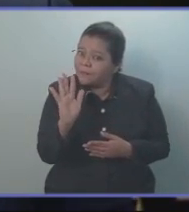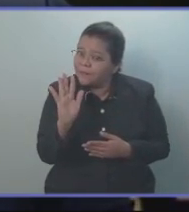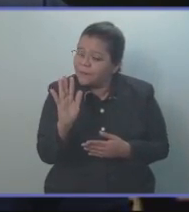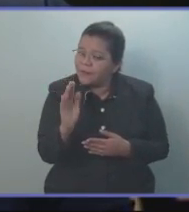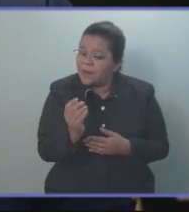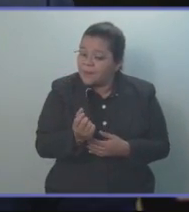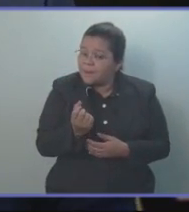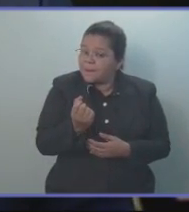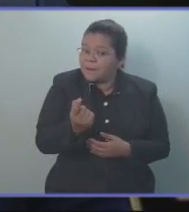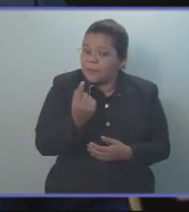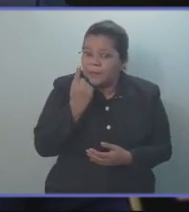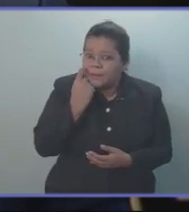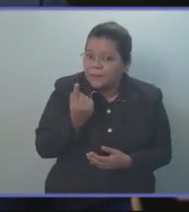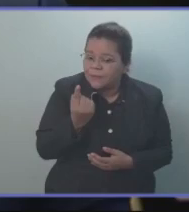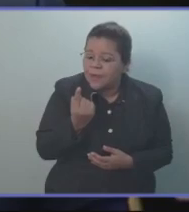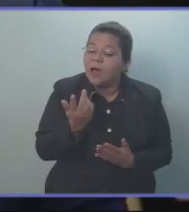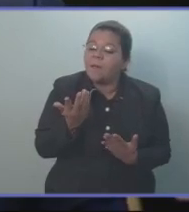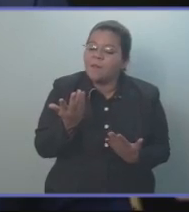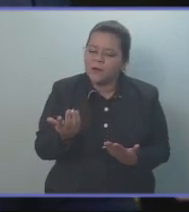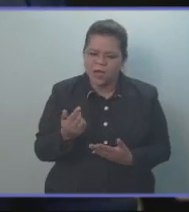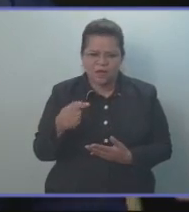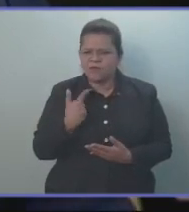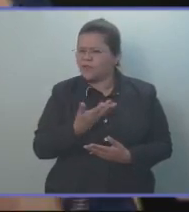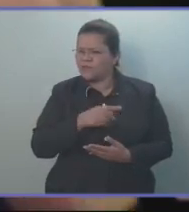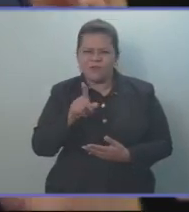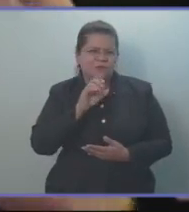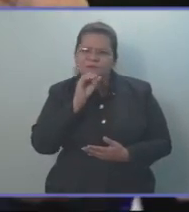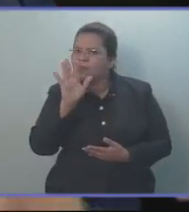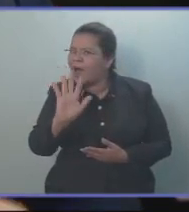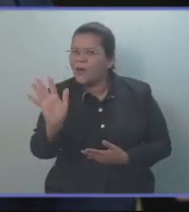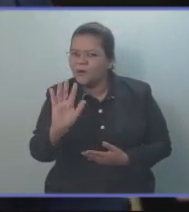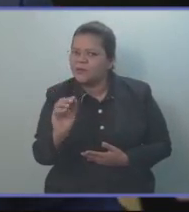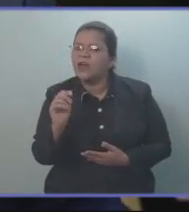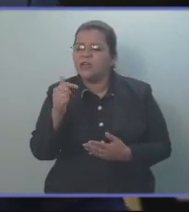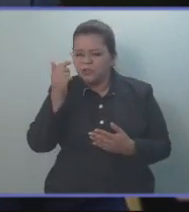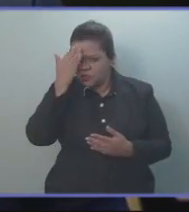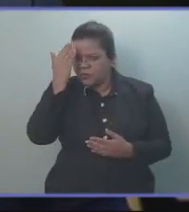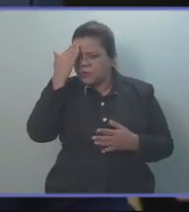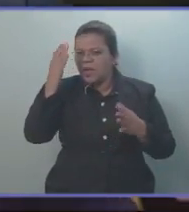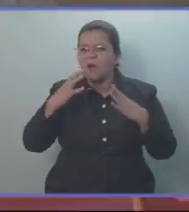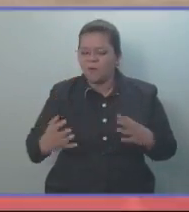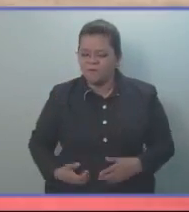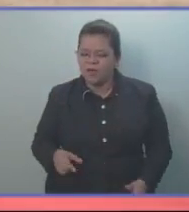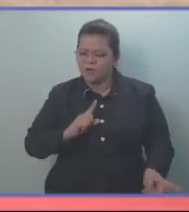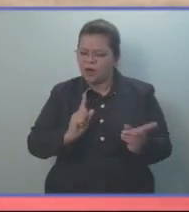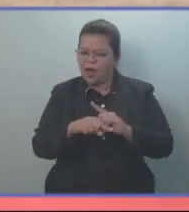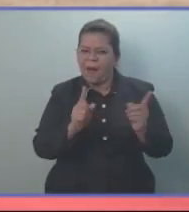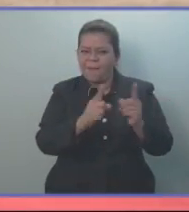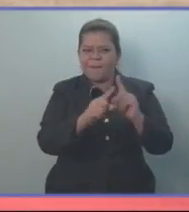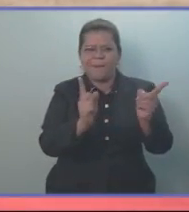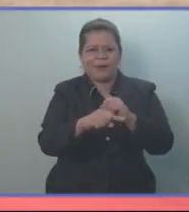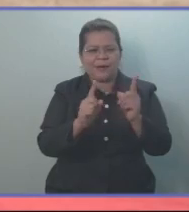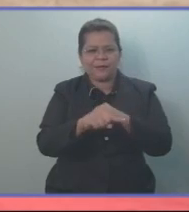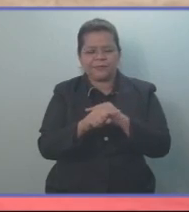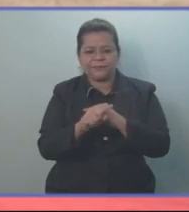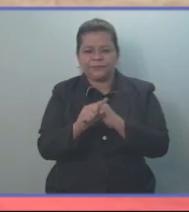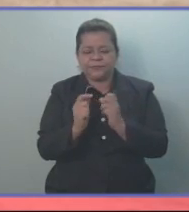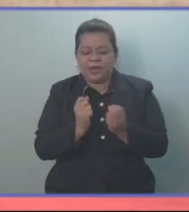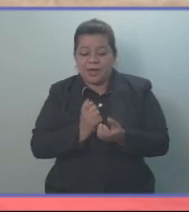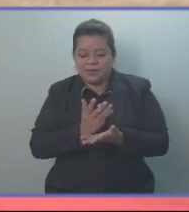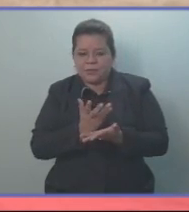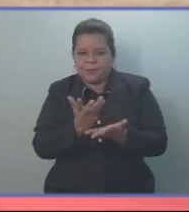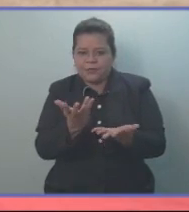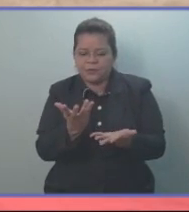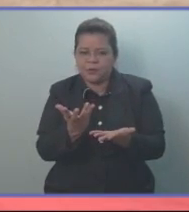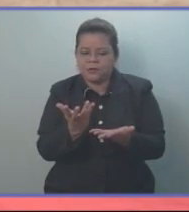hasta pronto, porque sabemos que gobiernos van, gobiernos vienen. Y la expresión